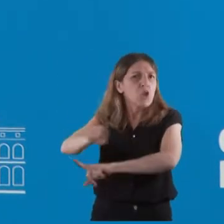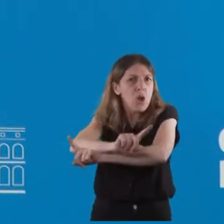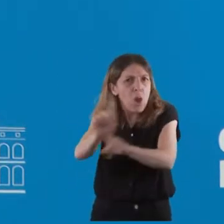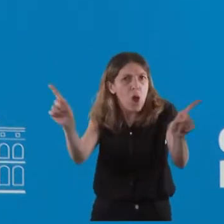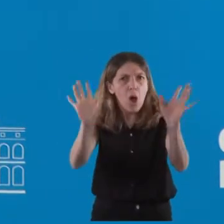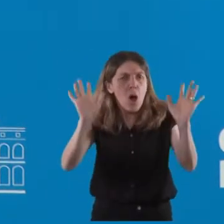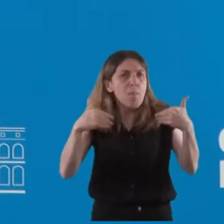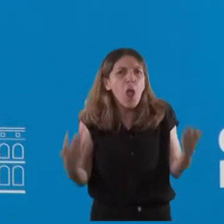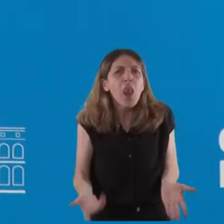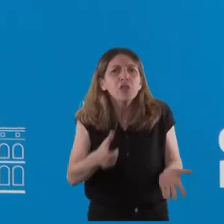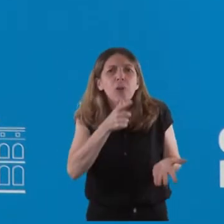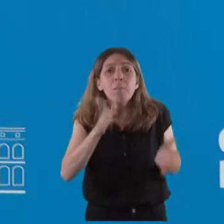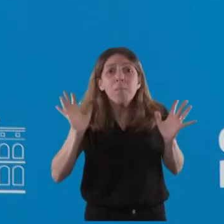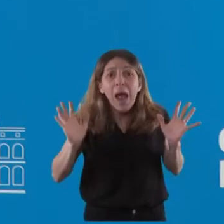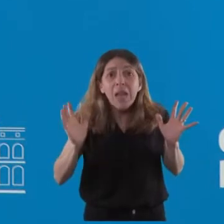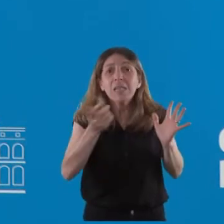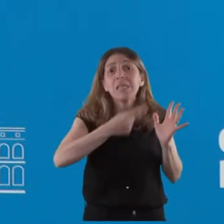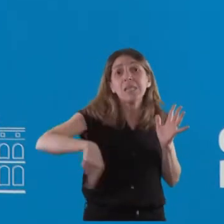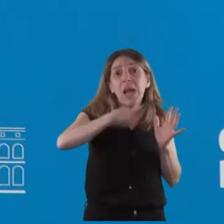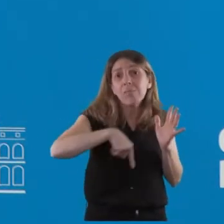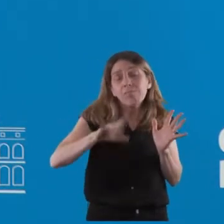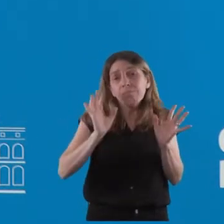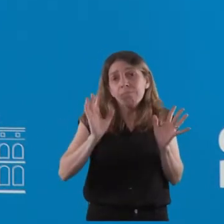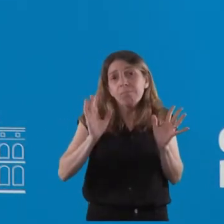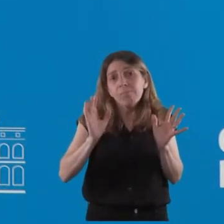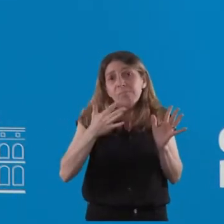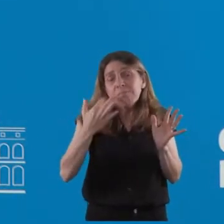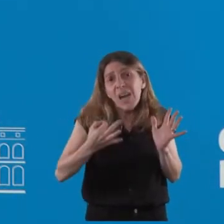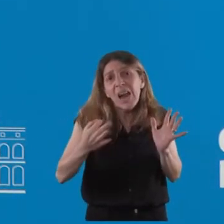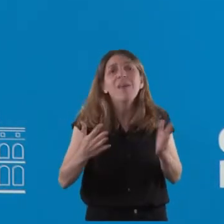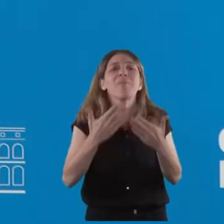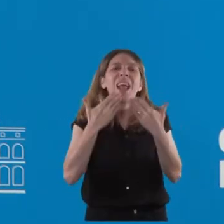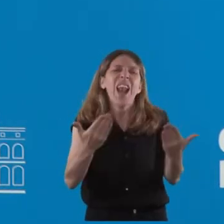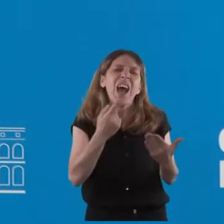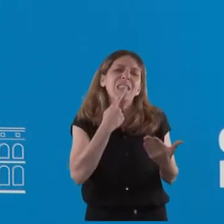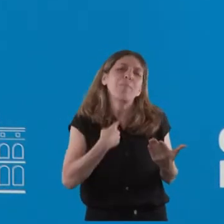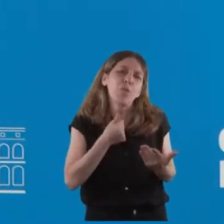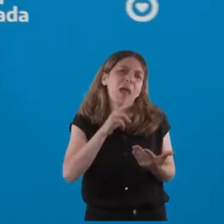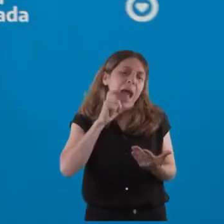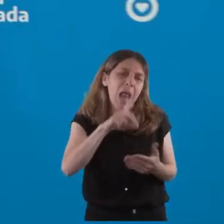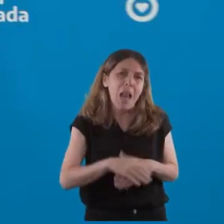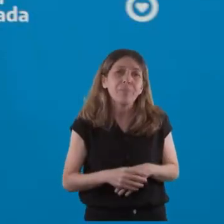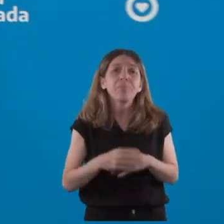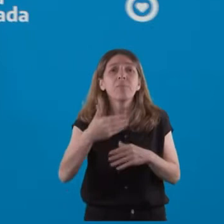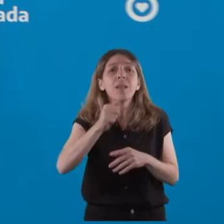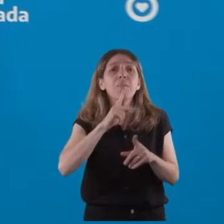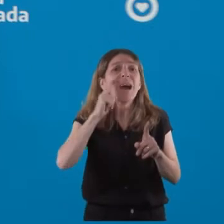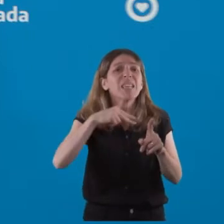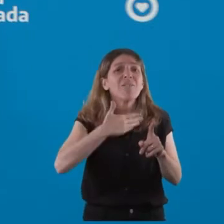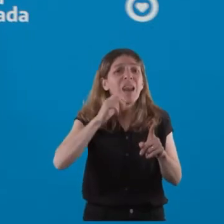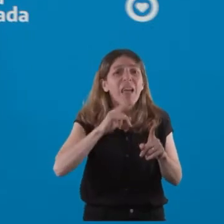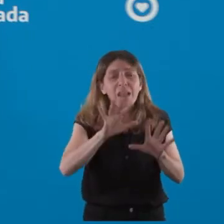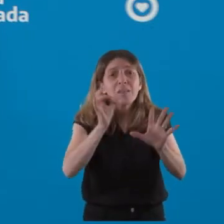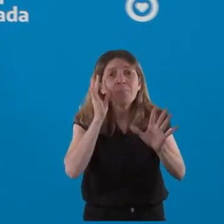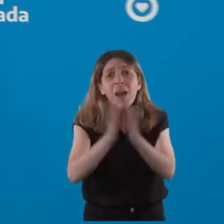que están están realmente digo gracias por su pregunta arielle martín fernández perdón que no